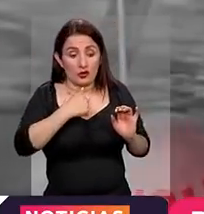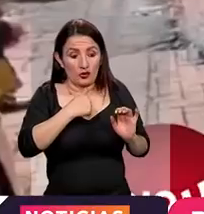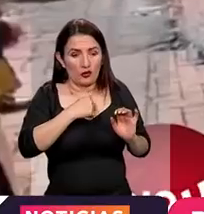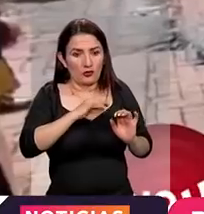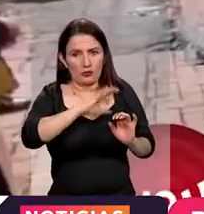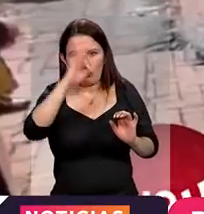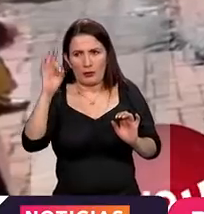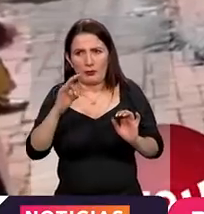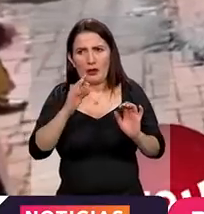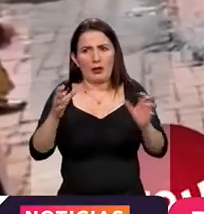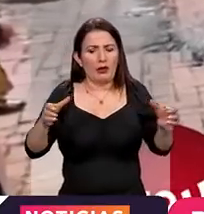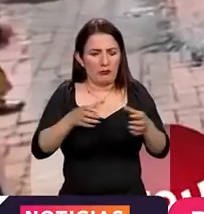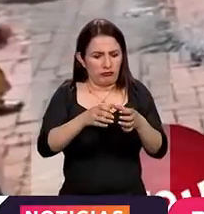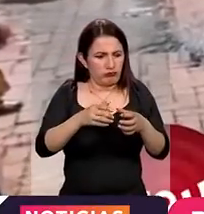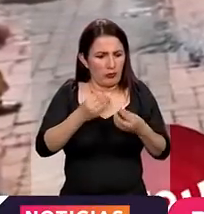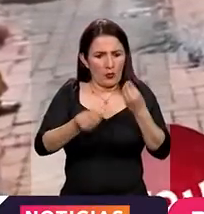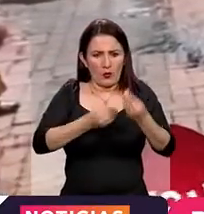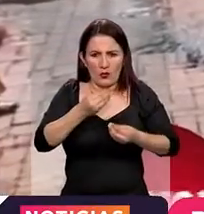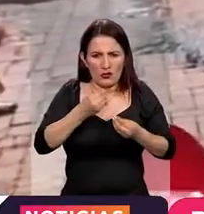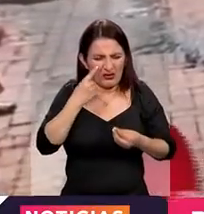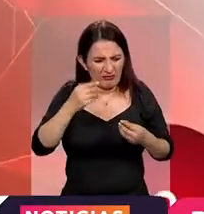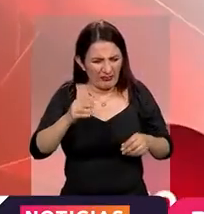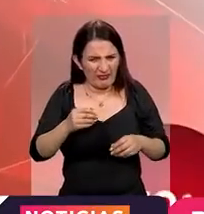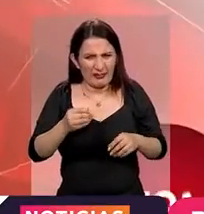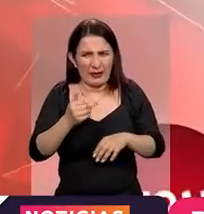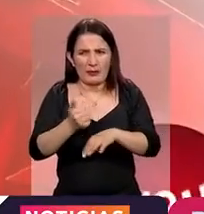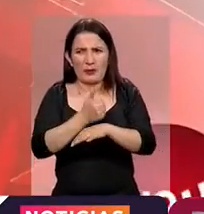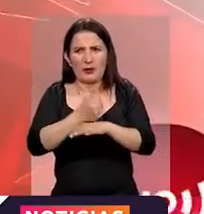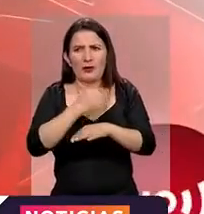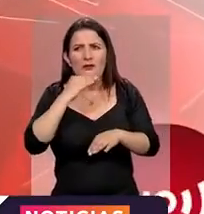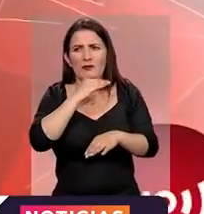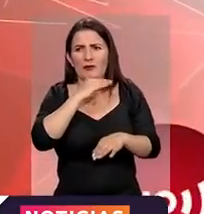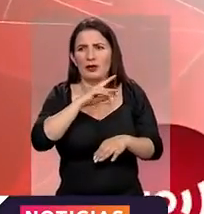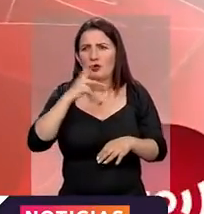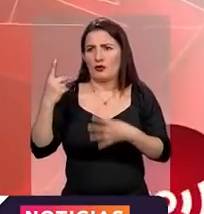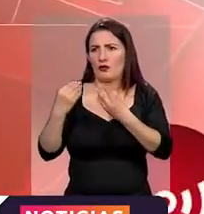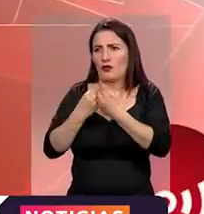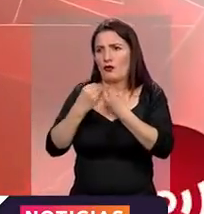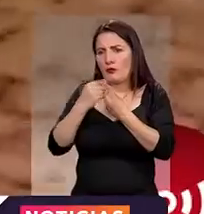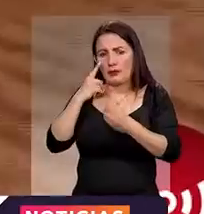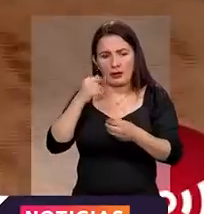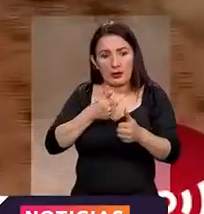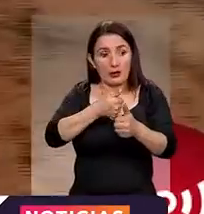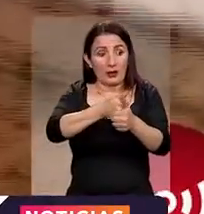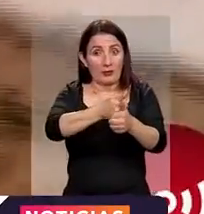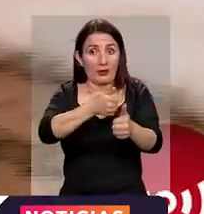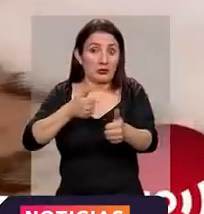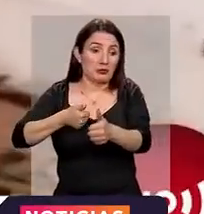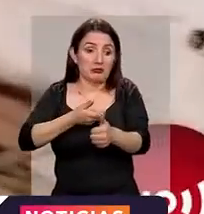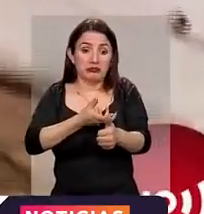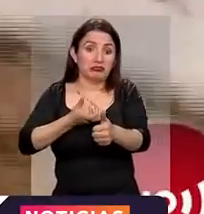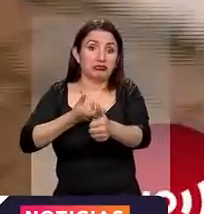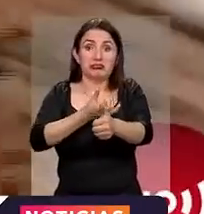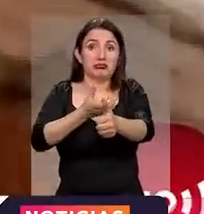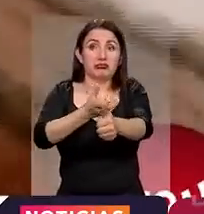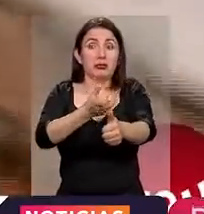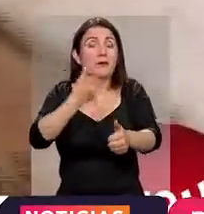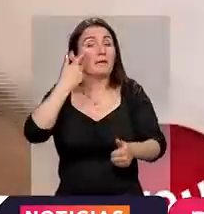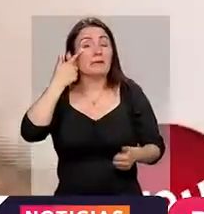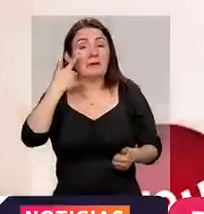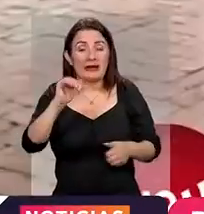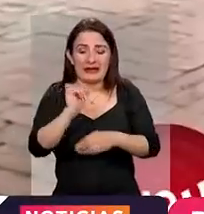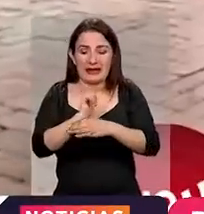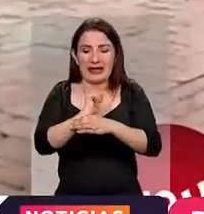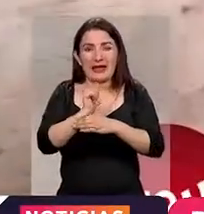tampoco llevaba el equipo utilizado para esa tarea. Un compañero mío de trabajo me dijo, siga el esquema de seguridad. Según la denuncia del informativo, el